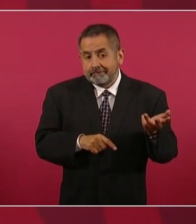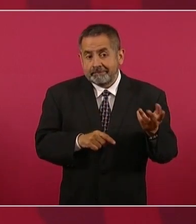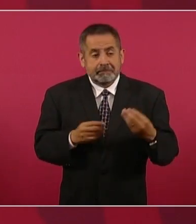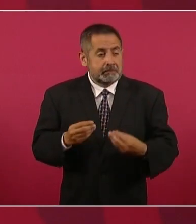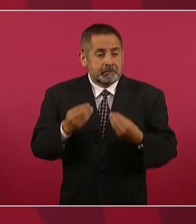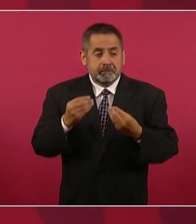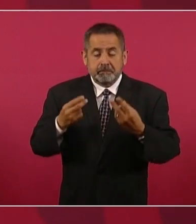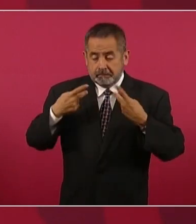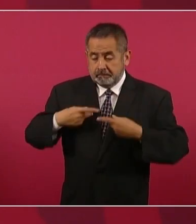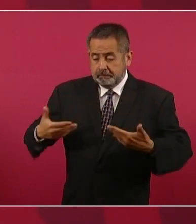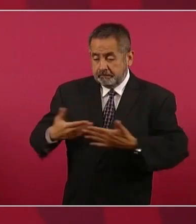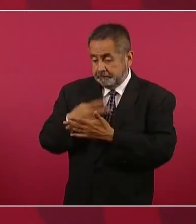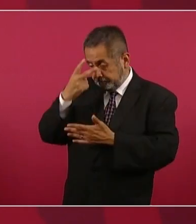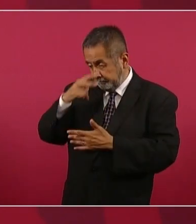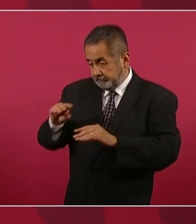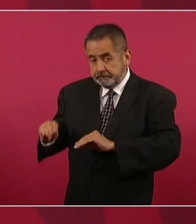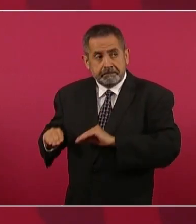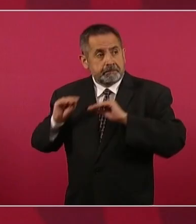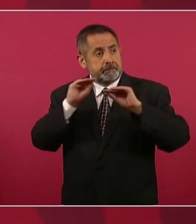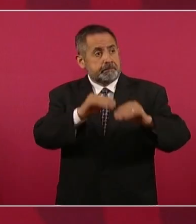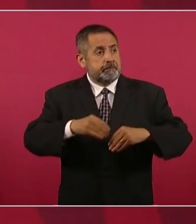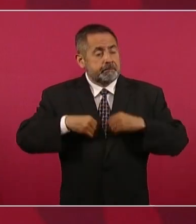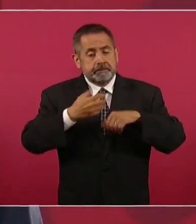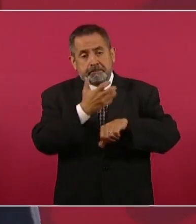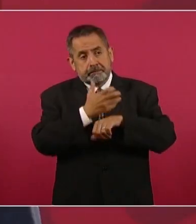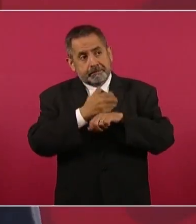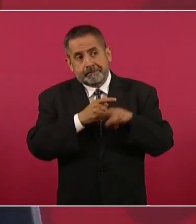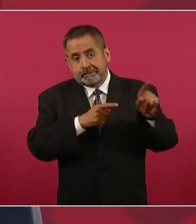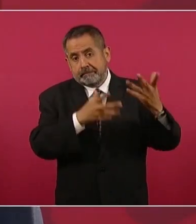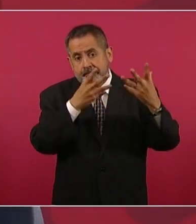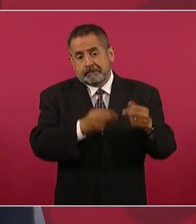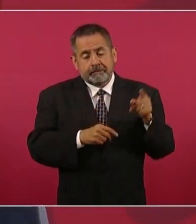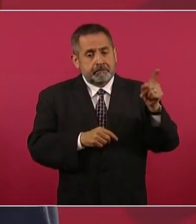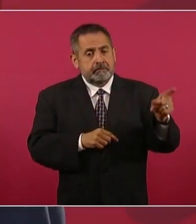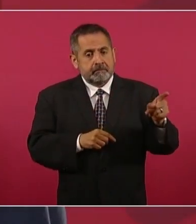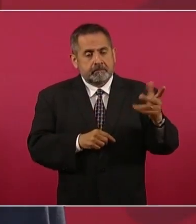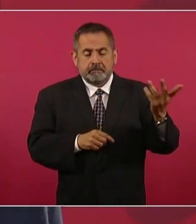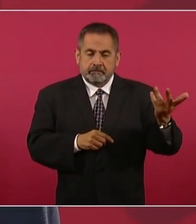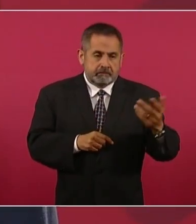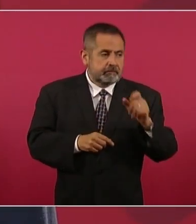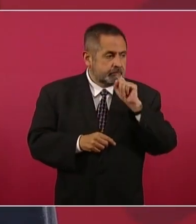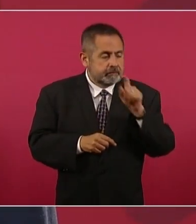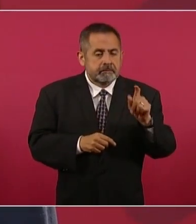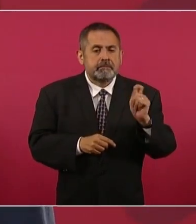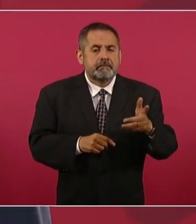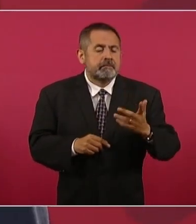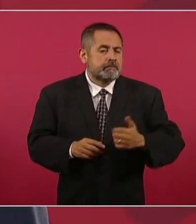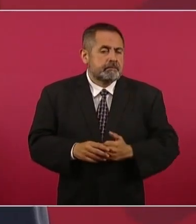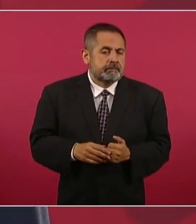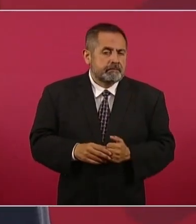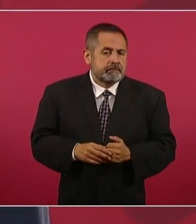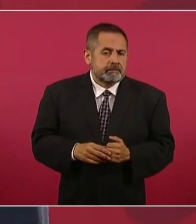viven muchos mexicanos en Estados Unidos, sino también